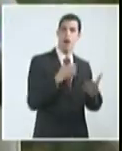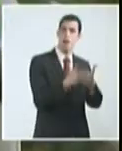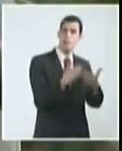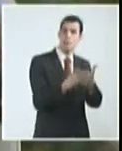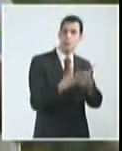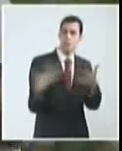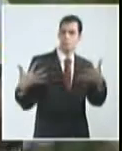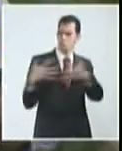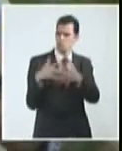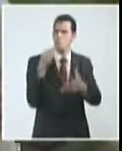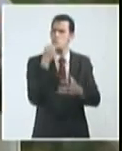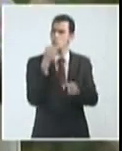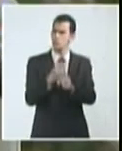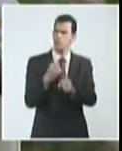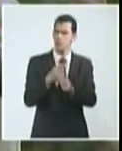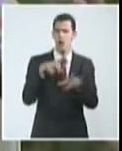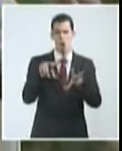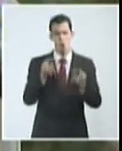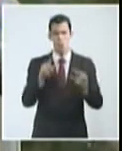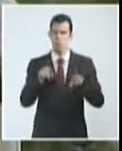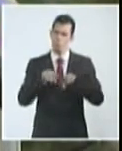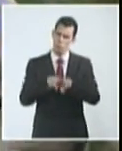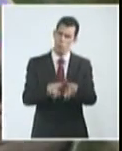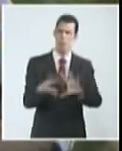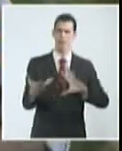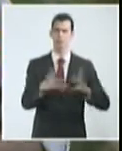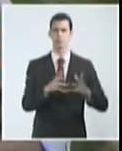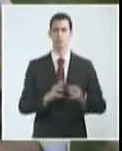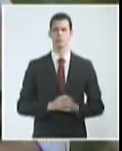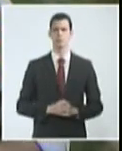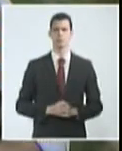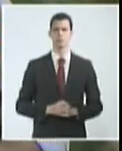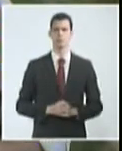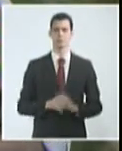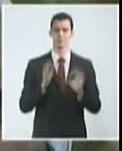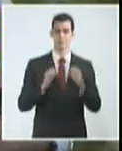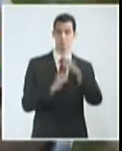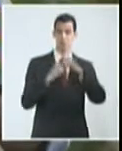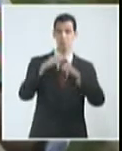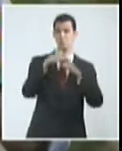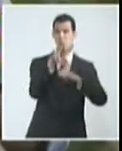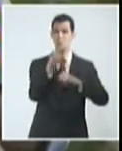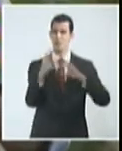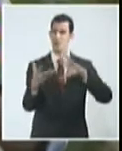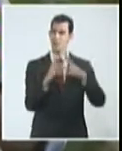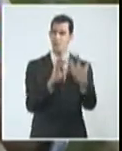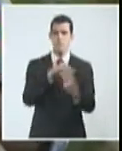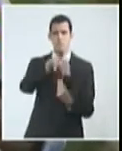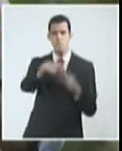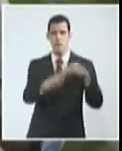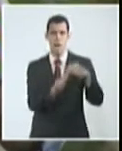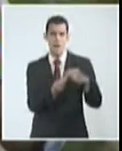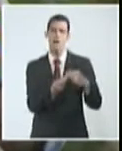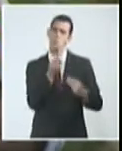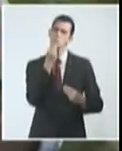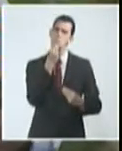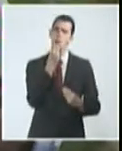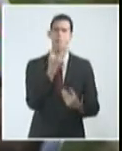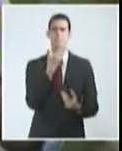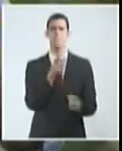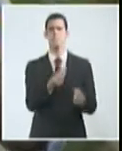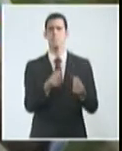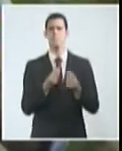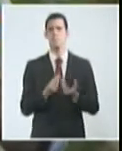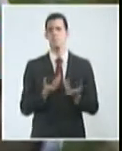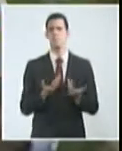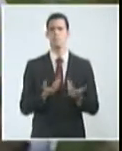indudablemente, ese entramado de formas de gestión estatales con formas de gestión no estatales, yo diría que en un